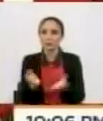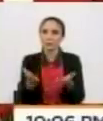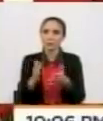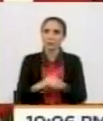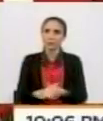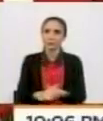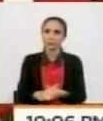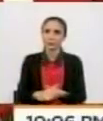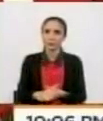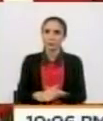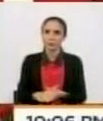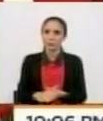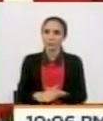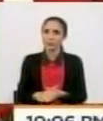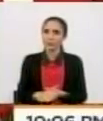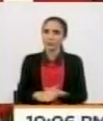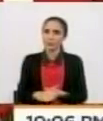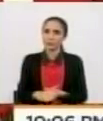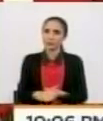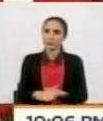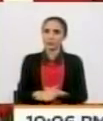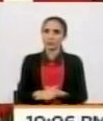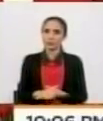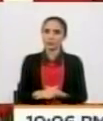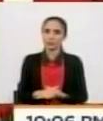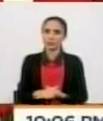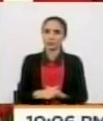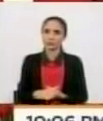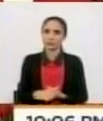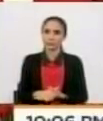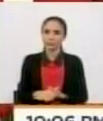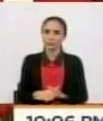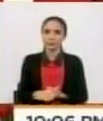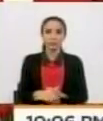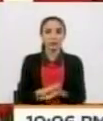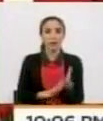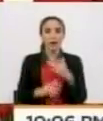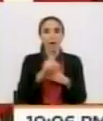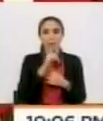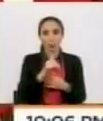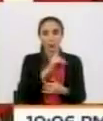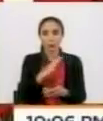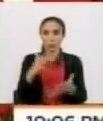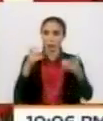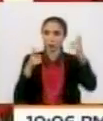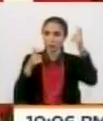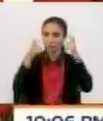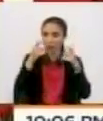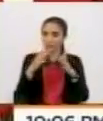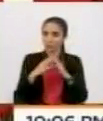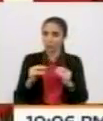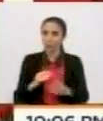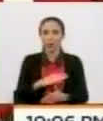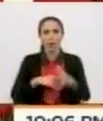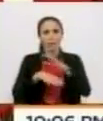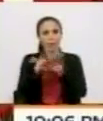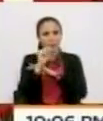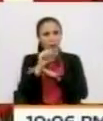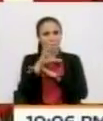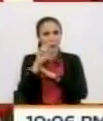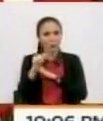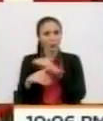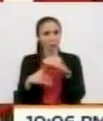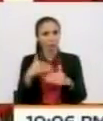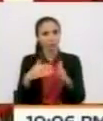para uno entregarle un papelito. Para que buscara la información que quería el comandante Chávez. Así uno va aprendiendo. ¿Y